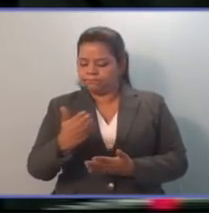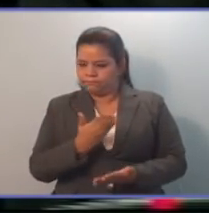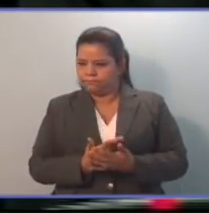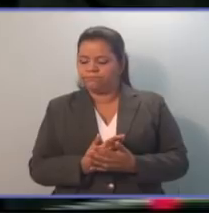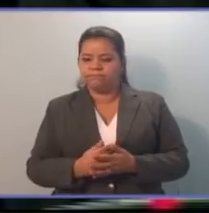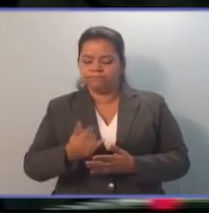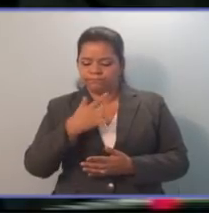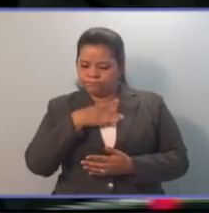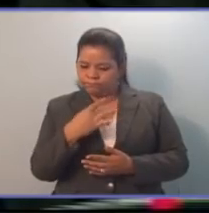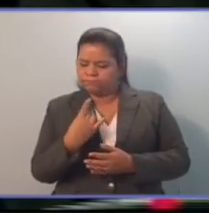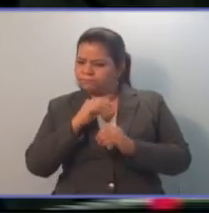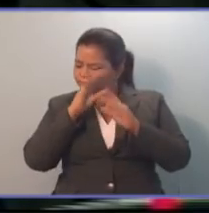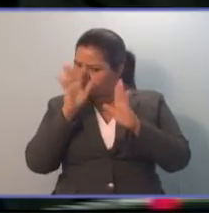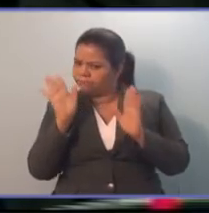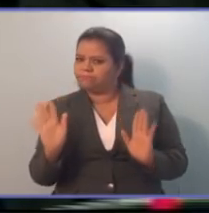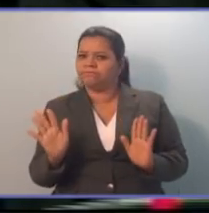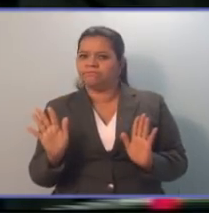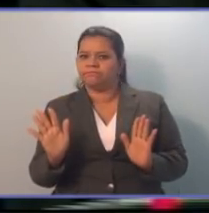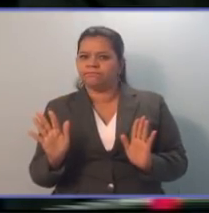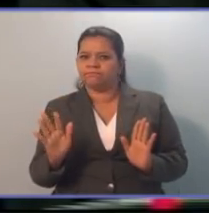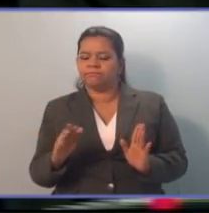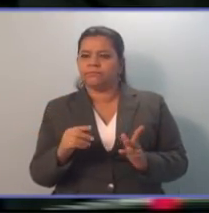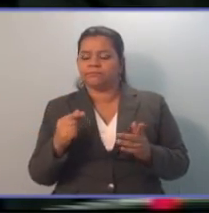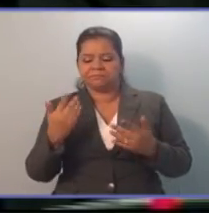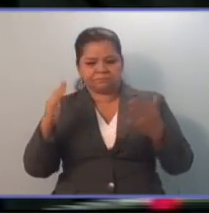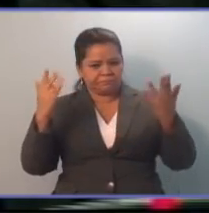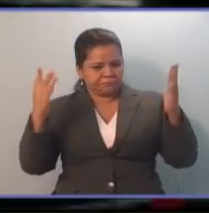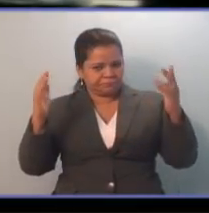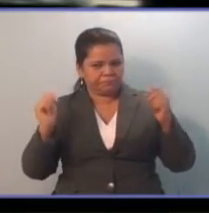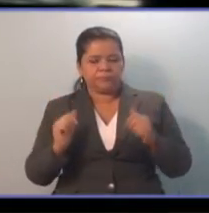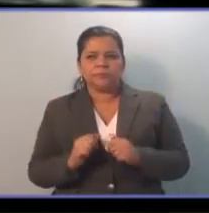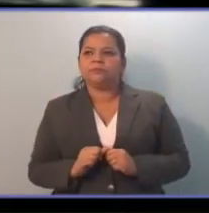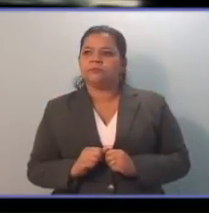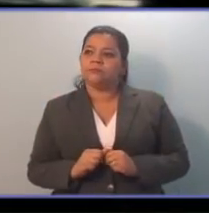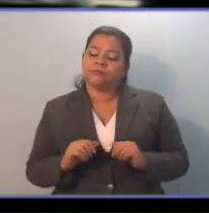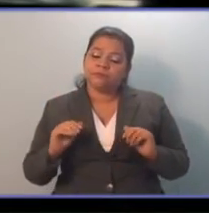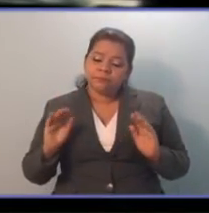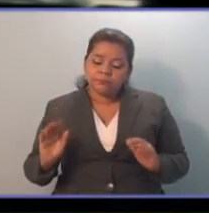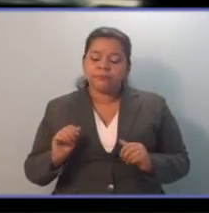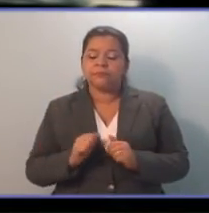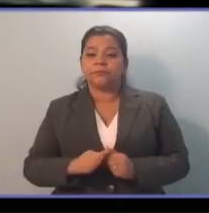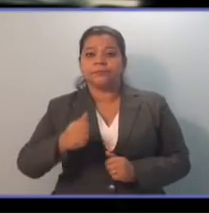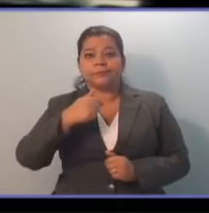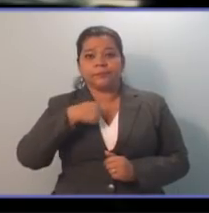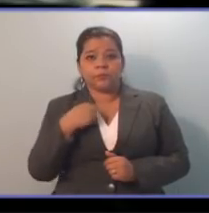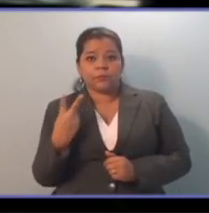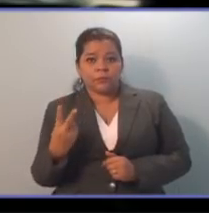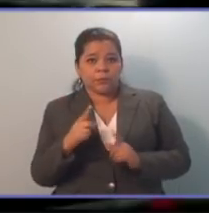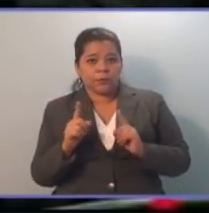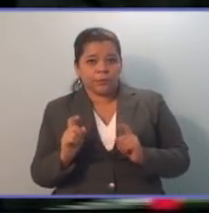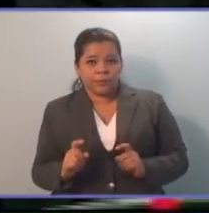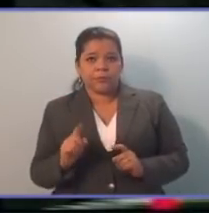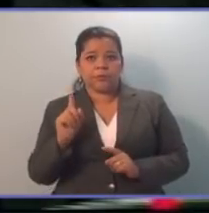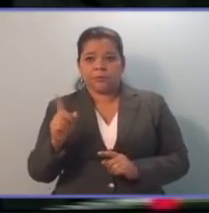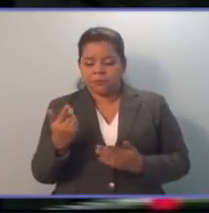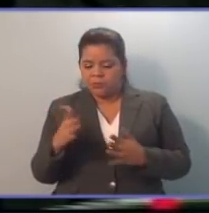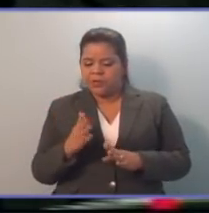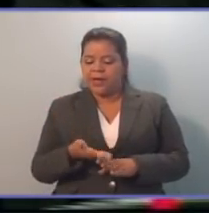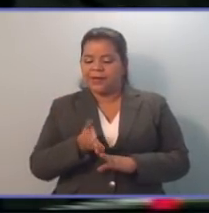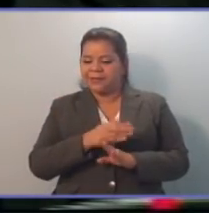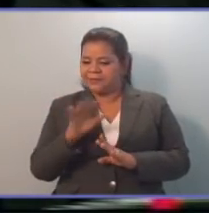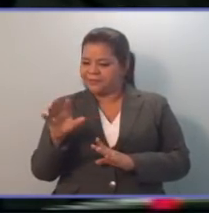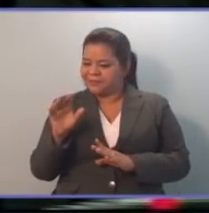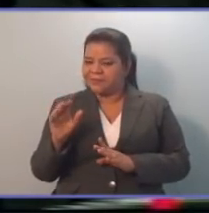propuestas, son bastante claras, bastante objetivas, las felicito. Gracias. Entonces, yo tenía dos preguntas, una ya me la robaron, ahí ya se